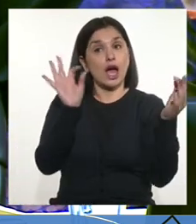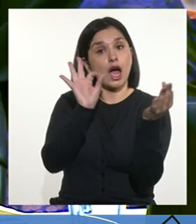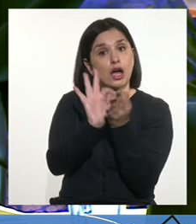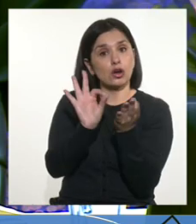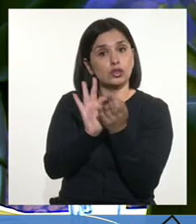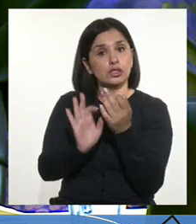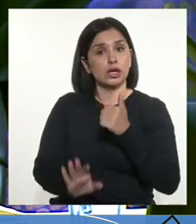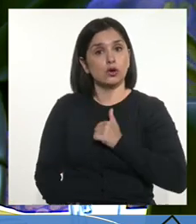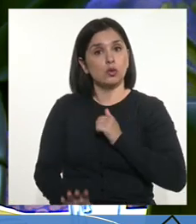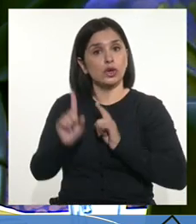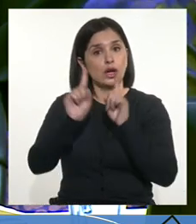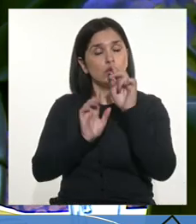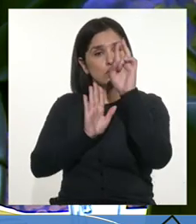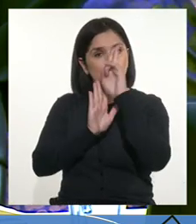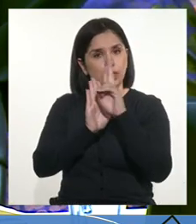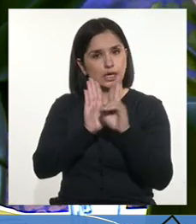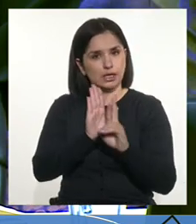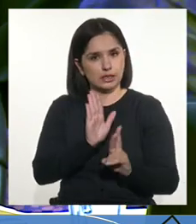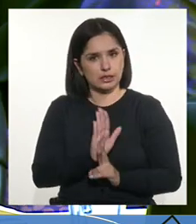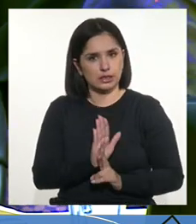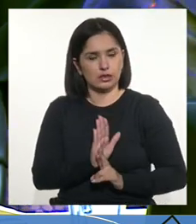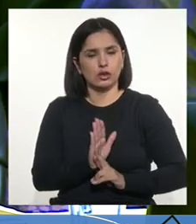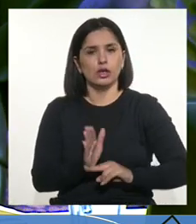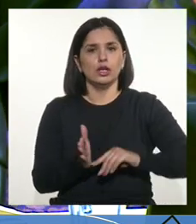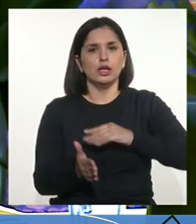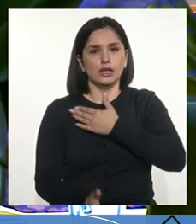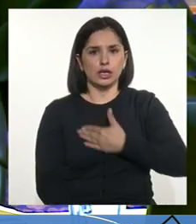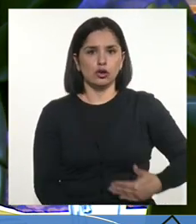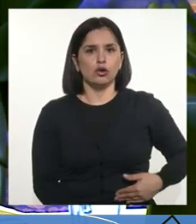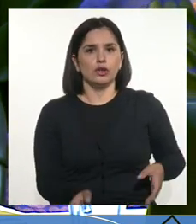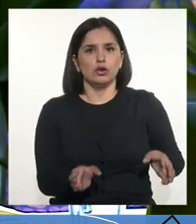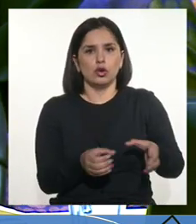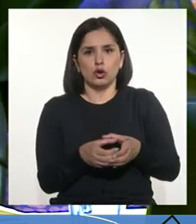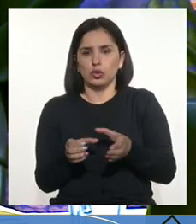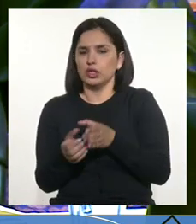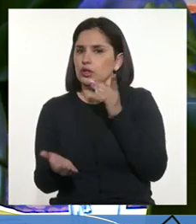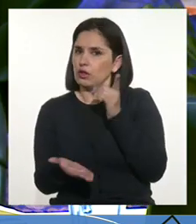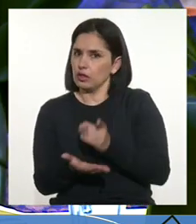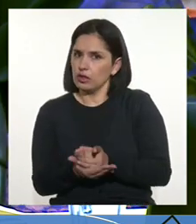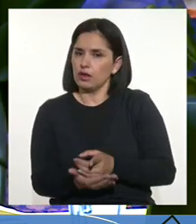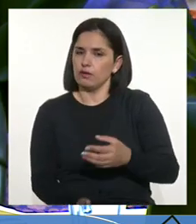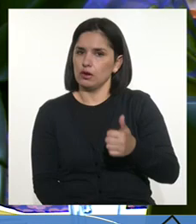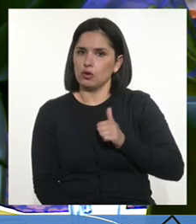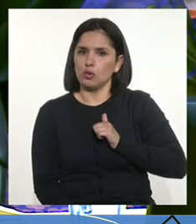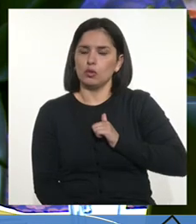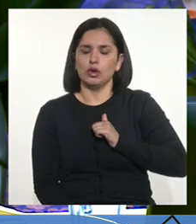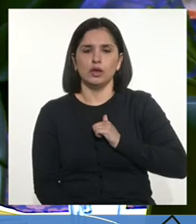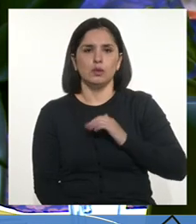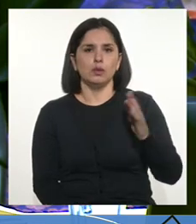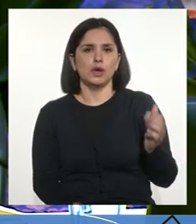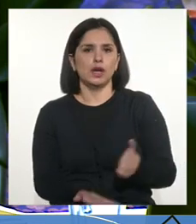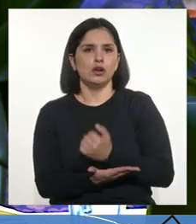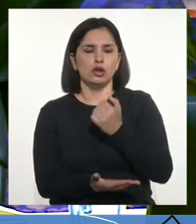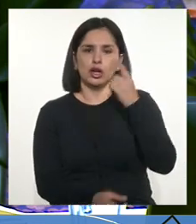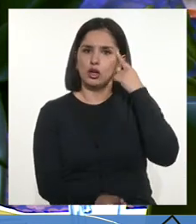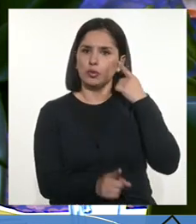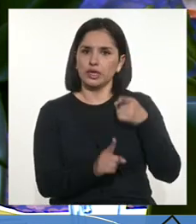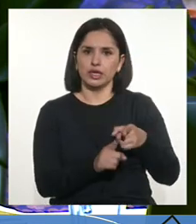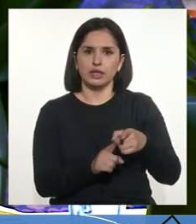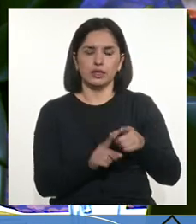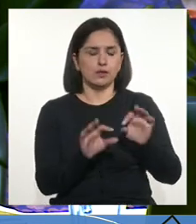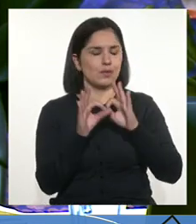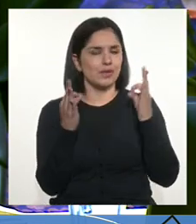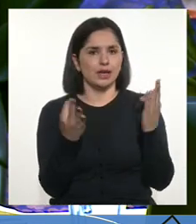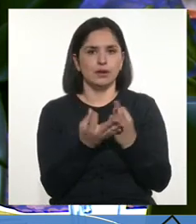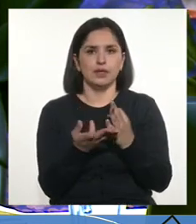de ciertos requisitos que los gobiernos cooperativos a cumplir con el fin de llevar a cabo su papel de manera plena a saber